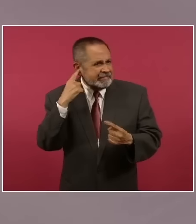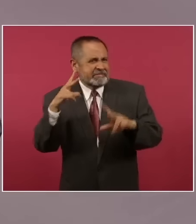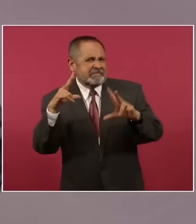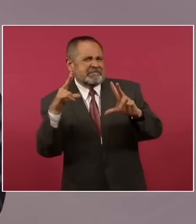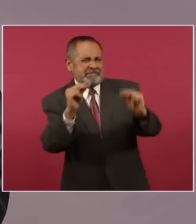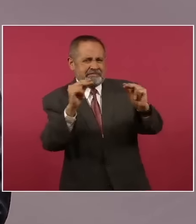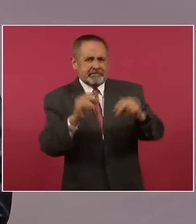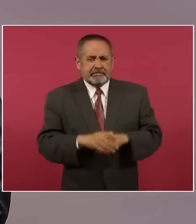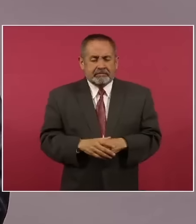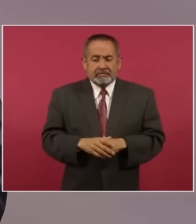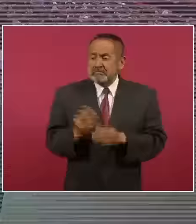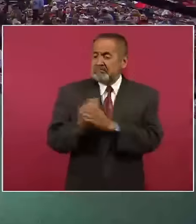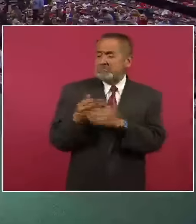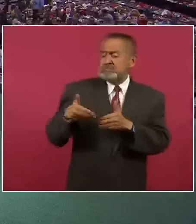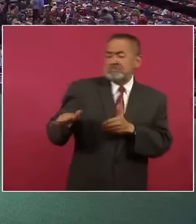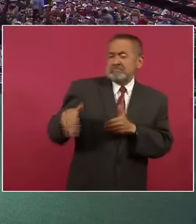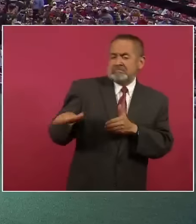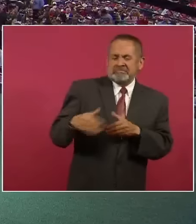No. ¿Clasismo?